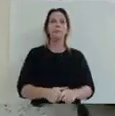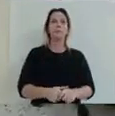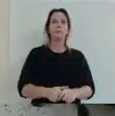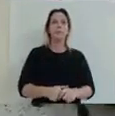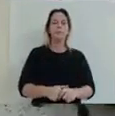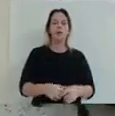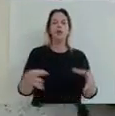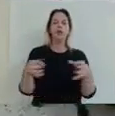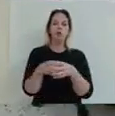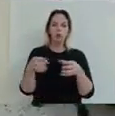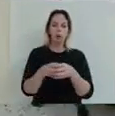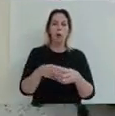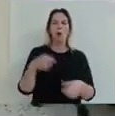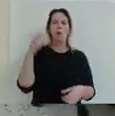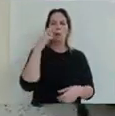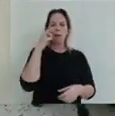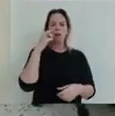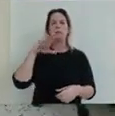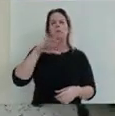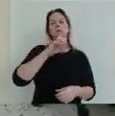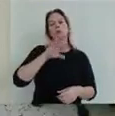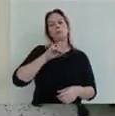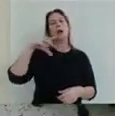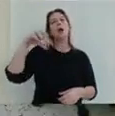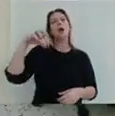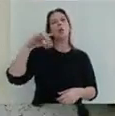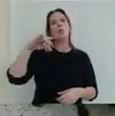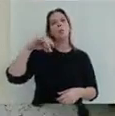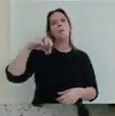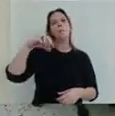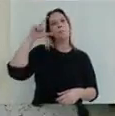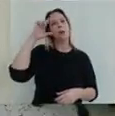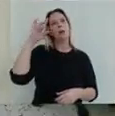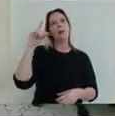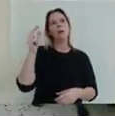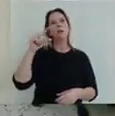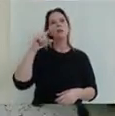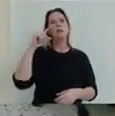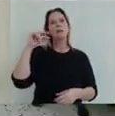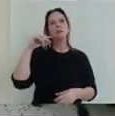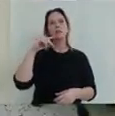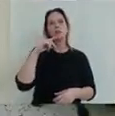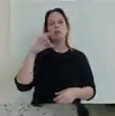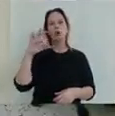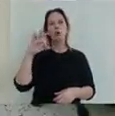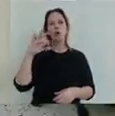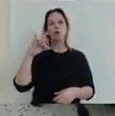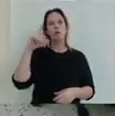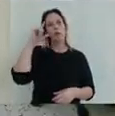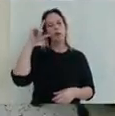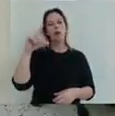Cielo solicitando colaboración para eventos a realizarse durante el mes de abril del corriente año. Concejal de